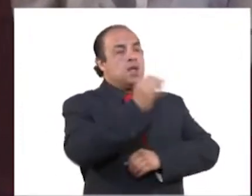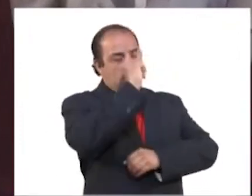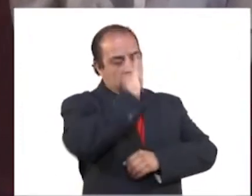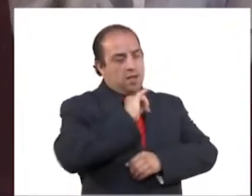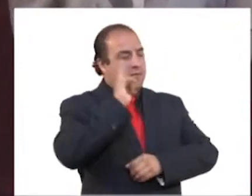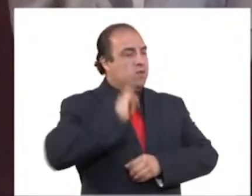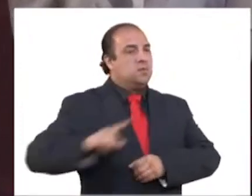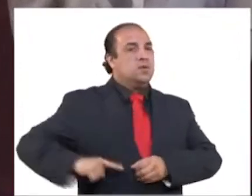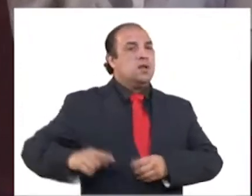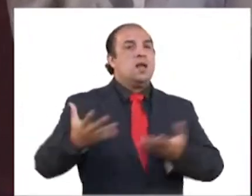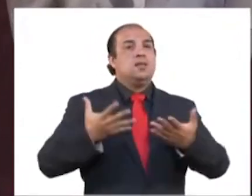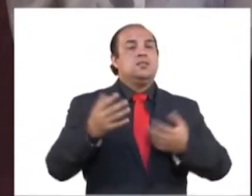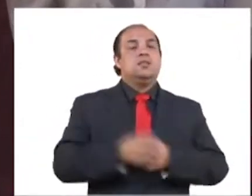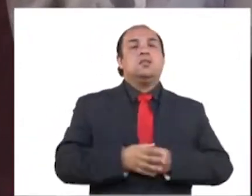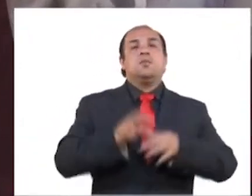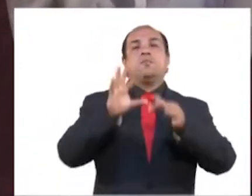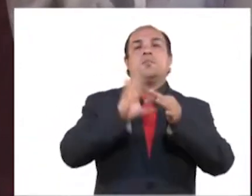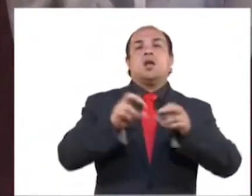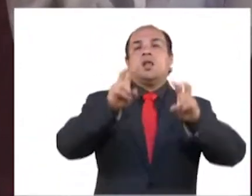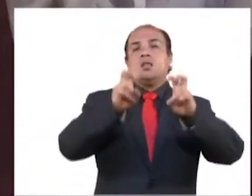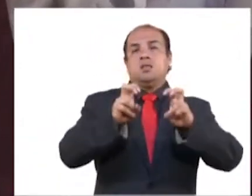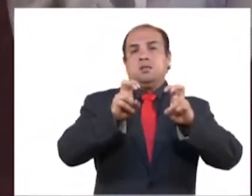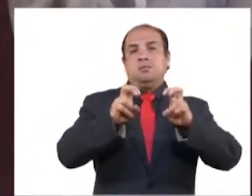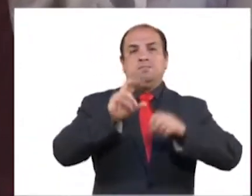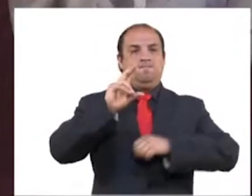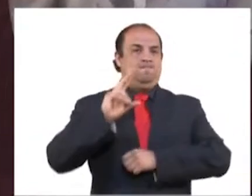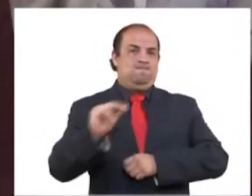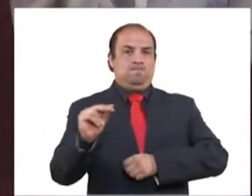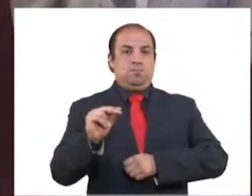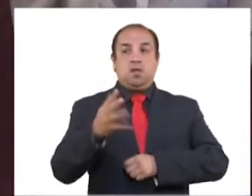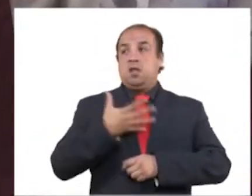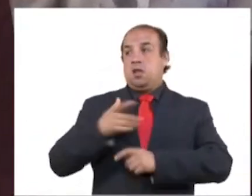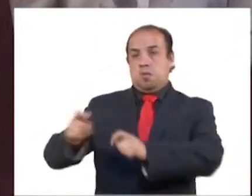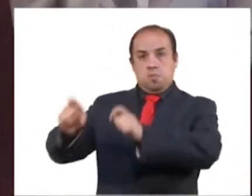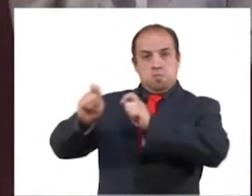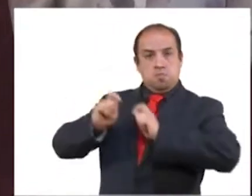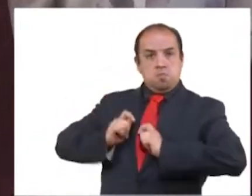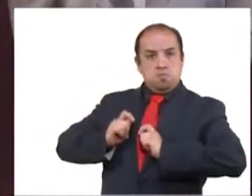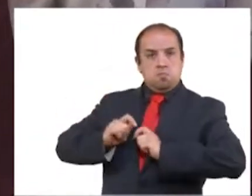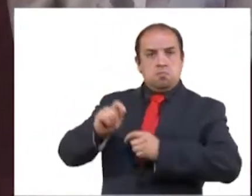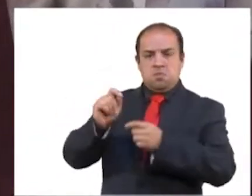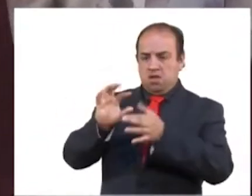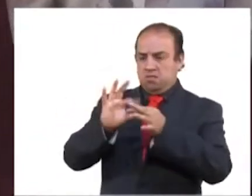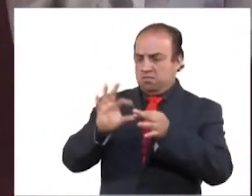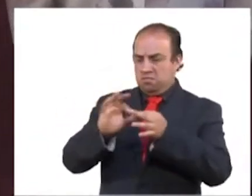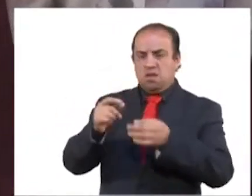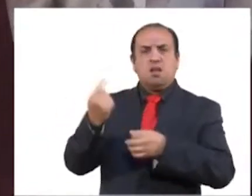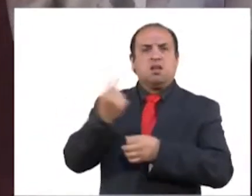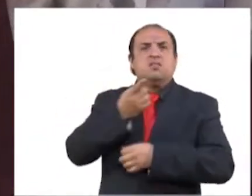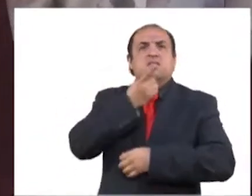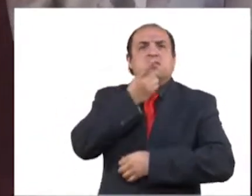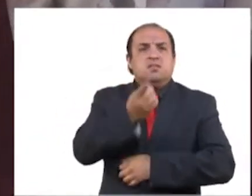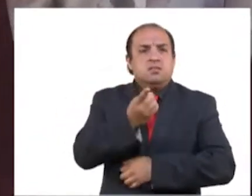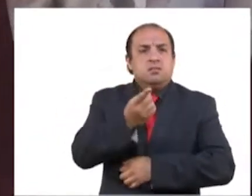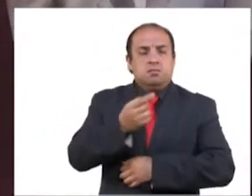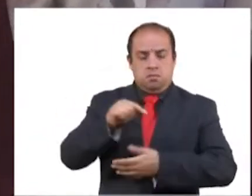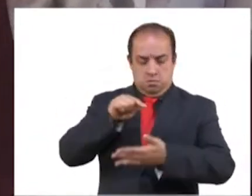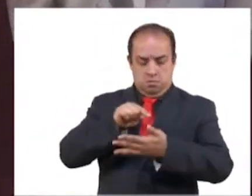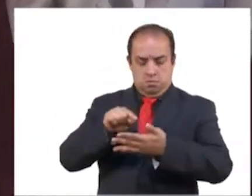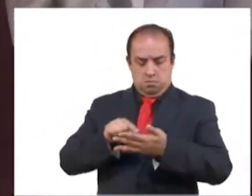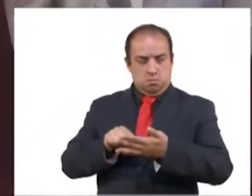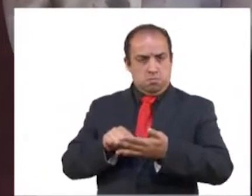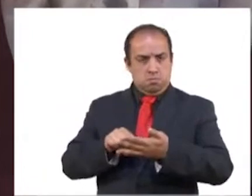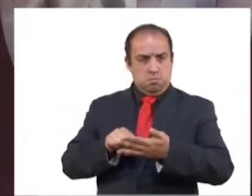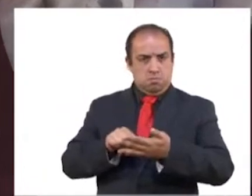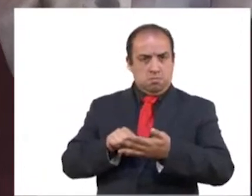que haga una manifestación en torno a este tema sino aquí está la redacción de lo que tiene usted que decir sheinbaum pardo también informó que